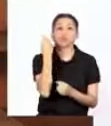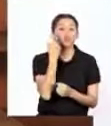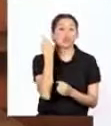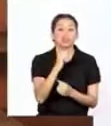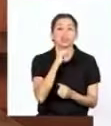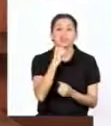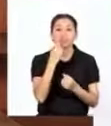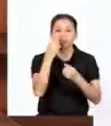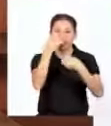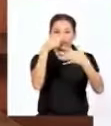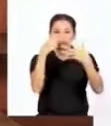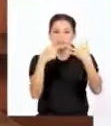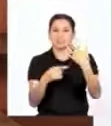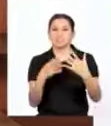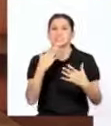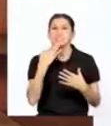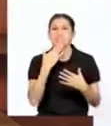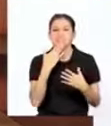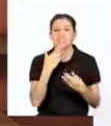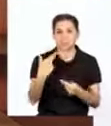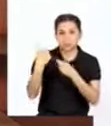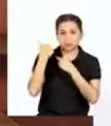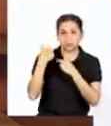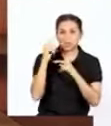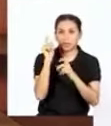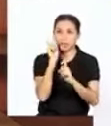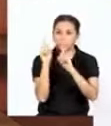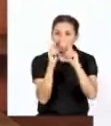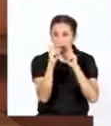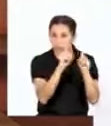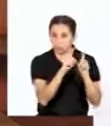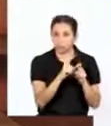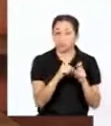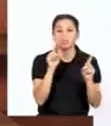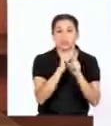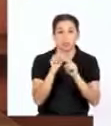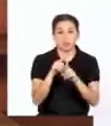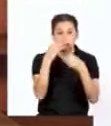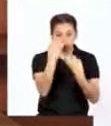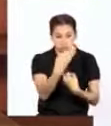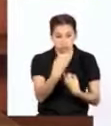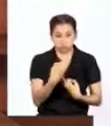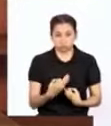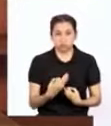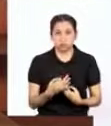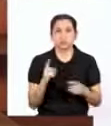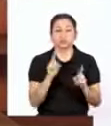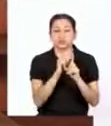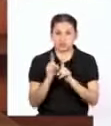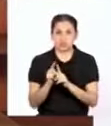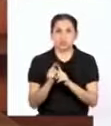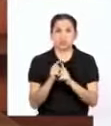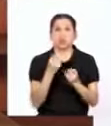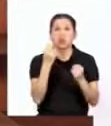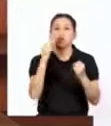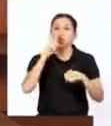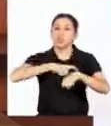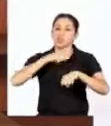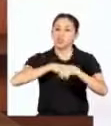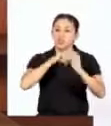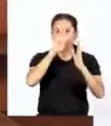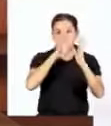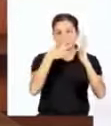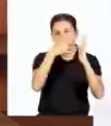solo falta enumerar los participantes y actividades por realizar, incluyendo el presupuesto con el que se cuenta y